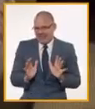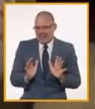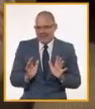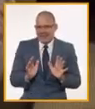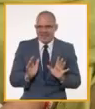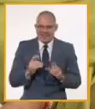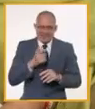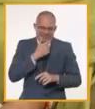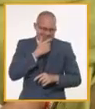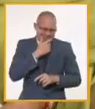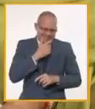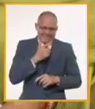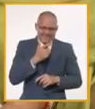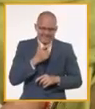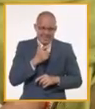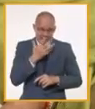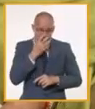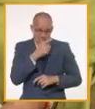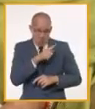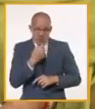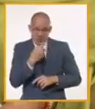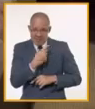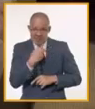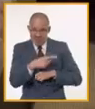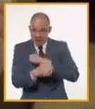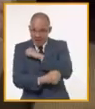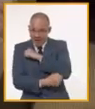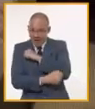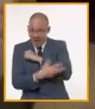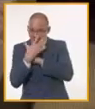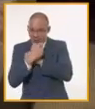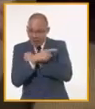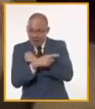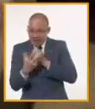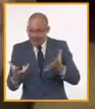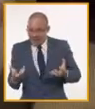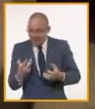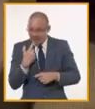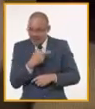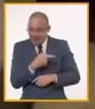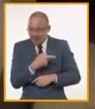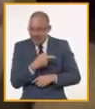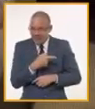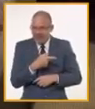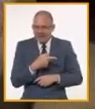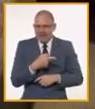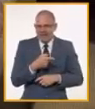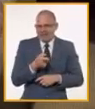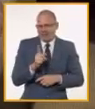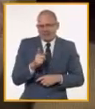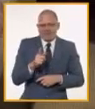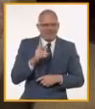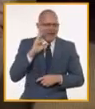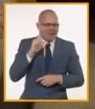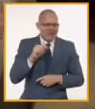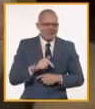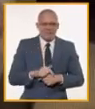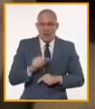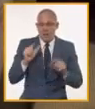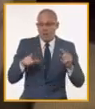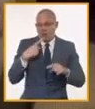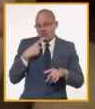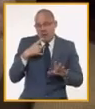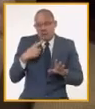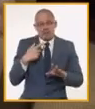gusta... ¿Le enorgullece o lo lastima? No, que le digan el tacaño. No le hago caso. yo lo agarro porque el que me lo dice, si quiere lo